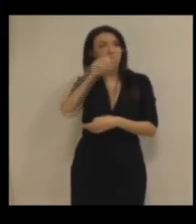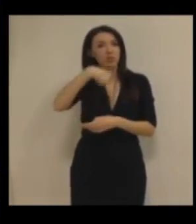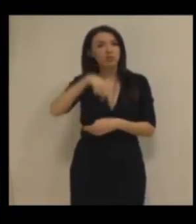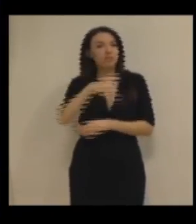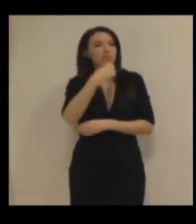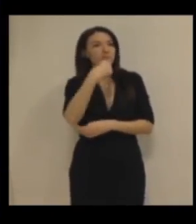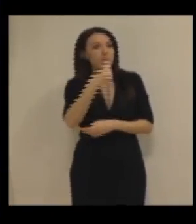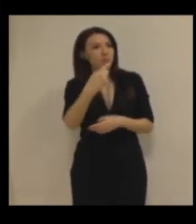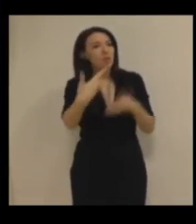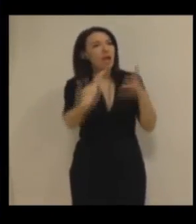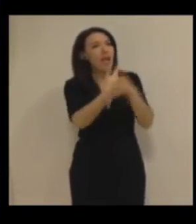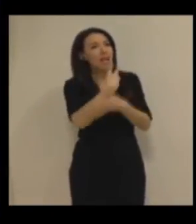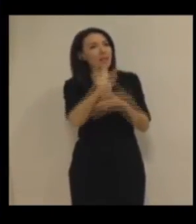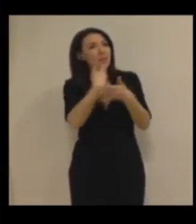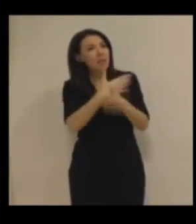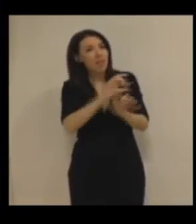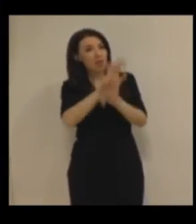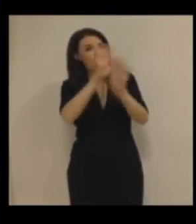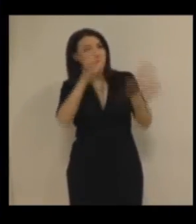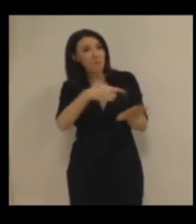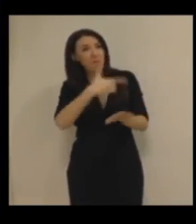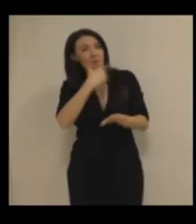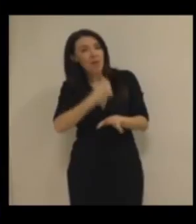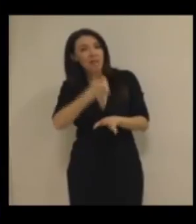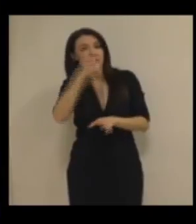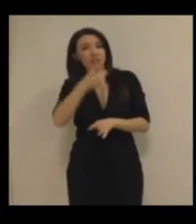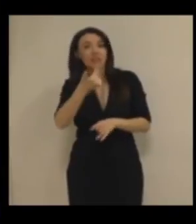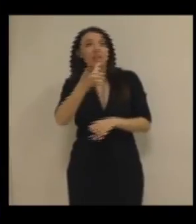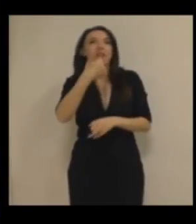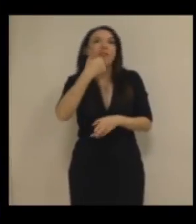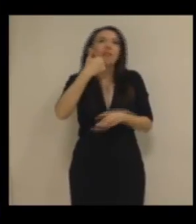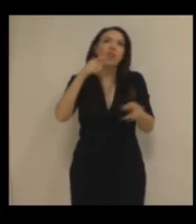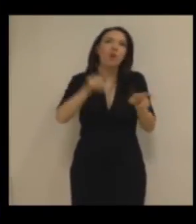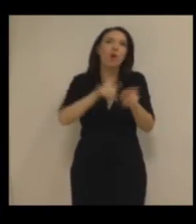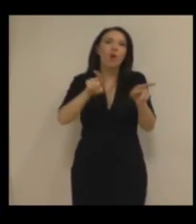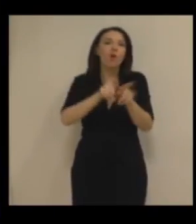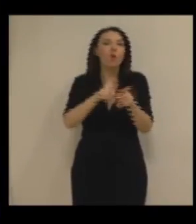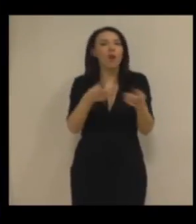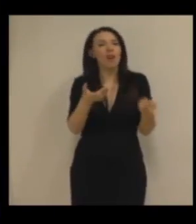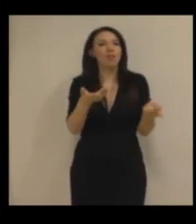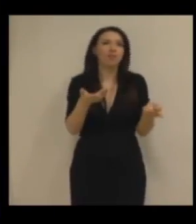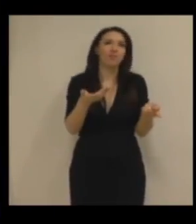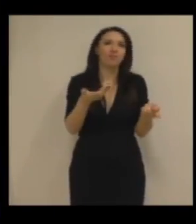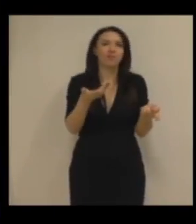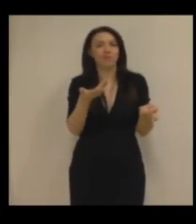decíamos, explícanos lo más sencillo, ya no digo poniéndolo, digamos, así como